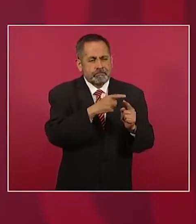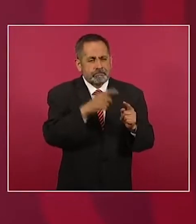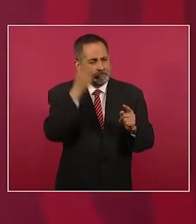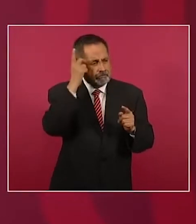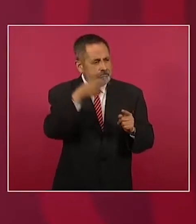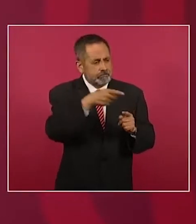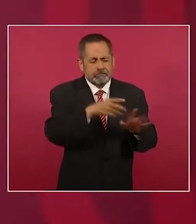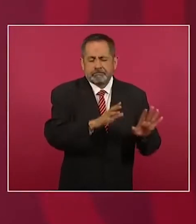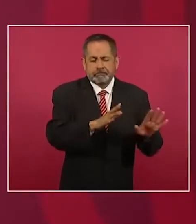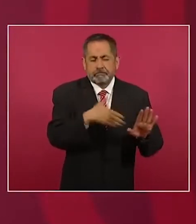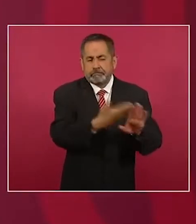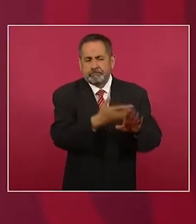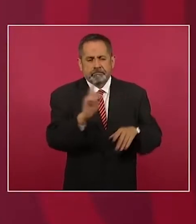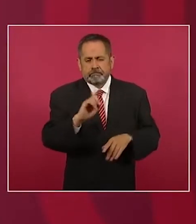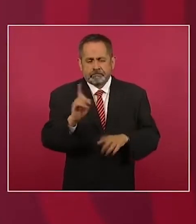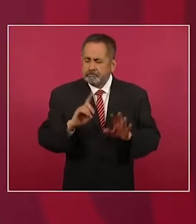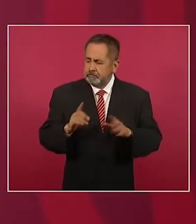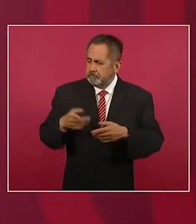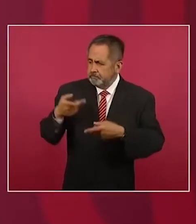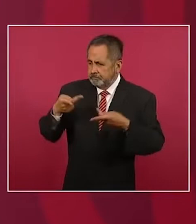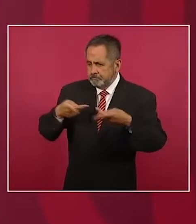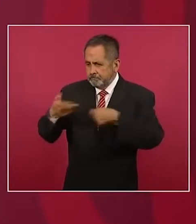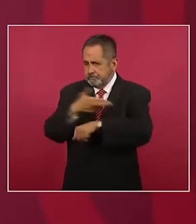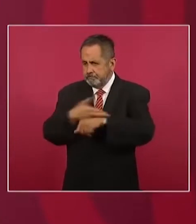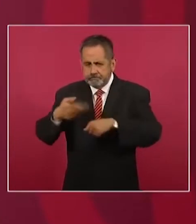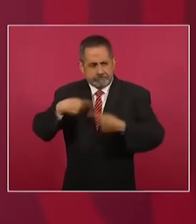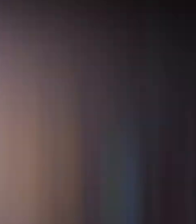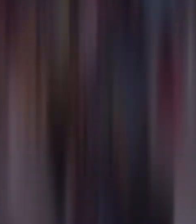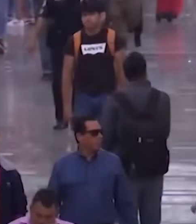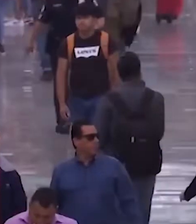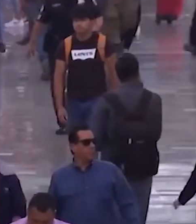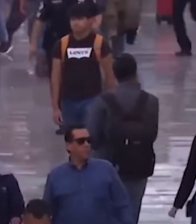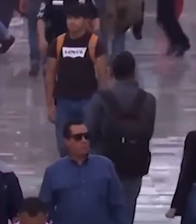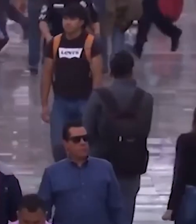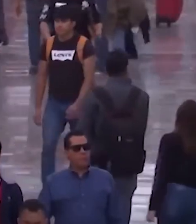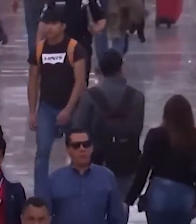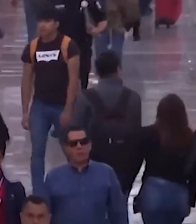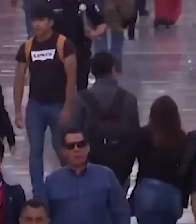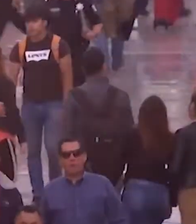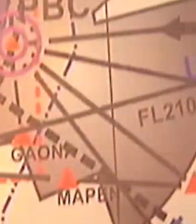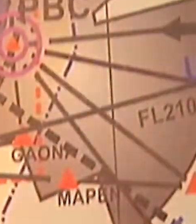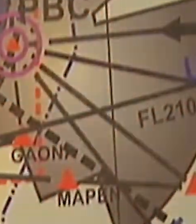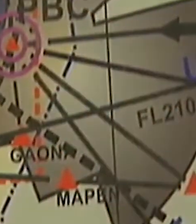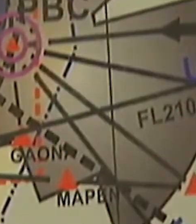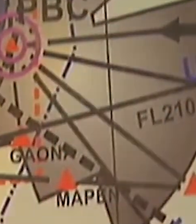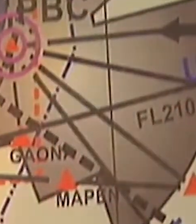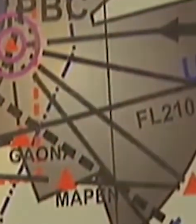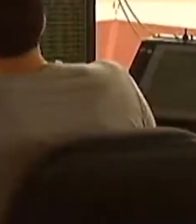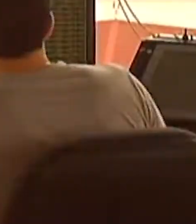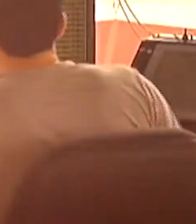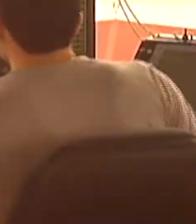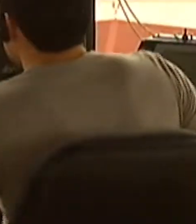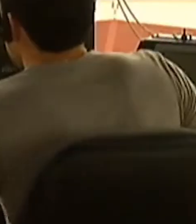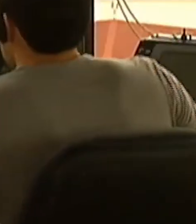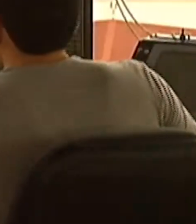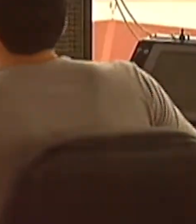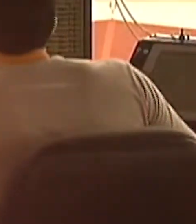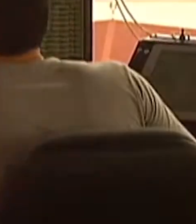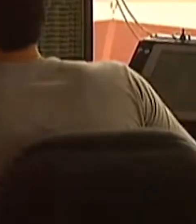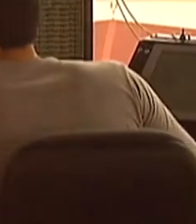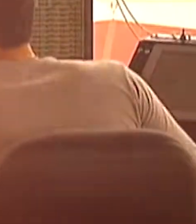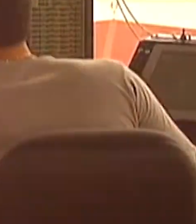Todo lo estamos haciendo a partir de acuerdos. Tan solo en 2021, el aeropuerto capitalino registró